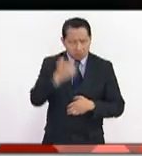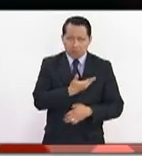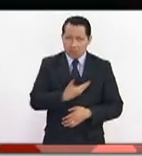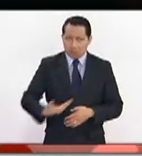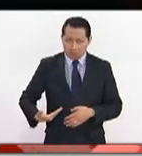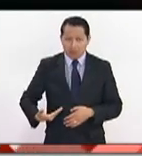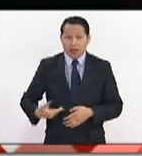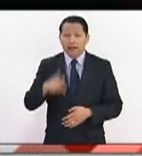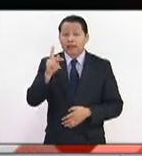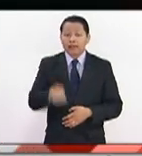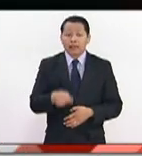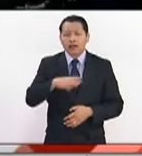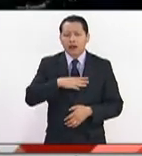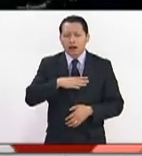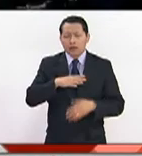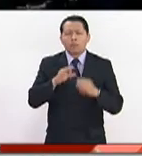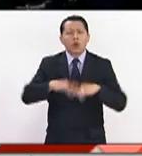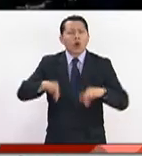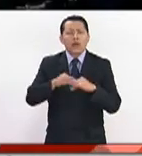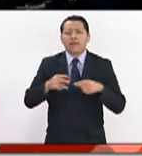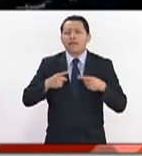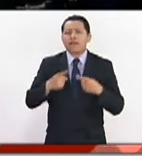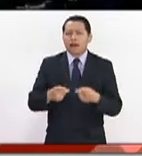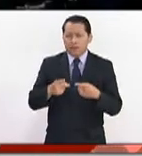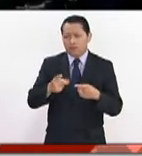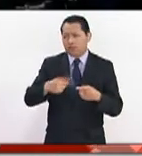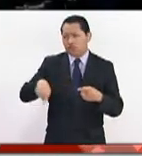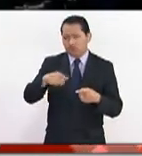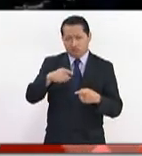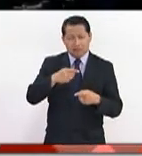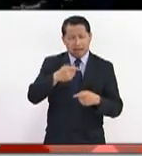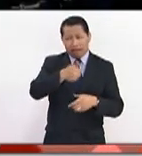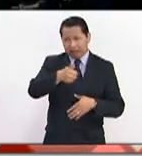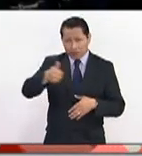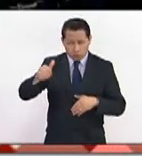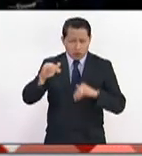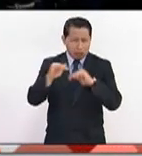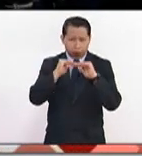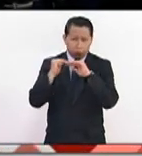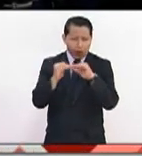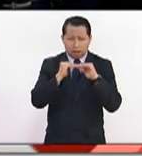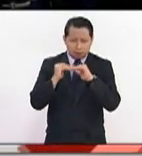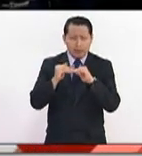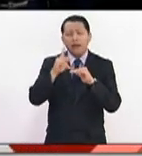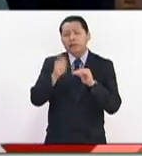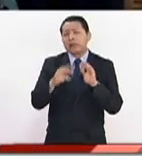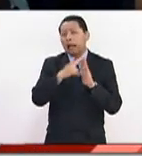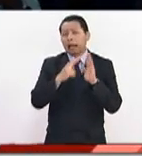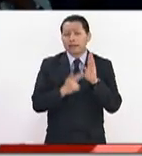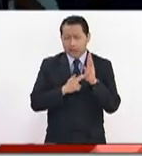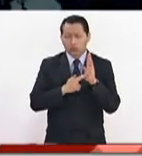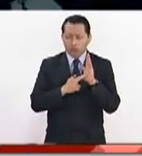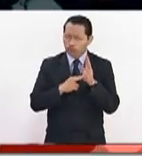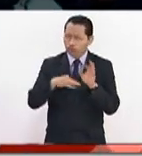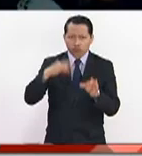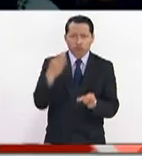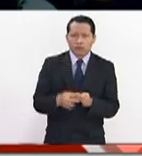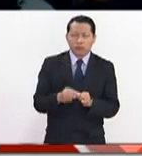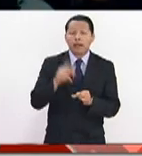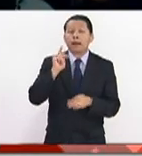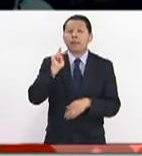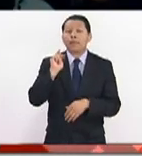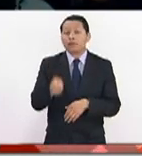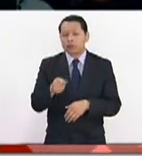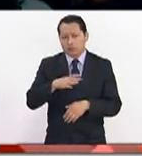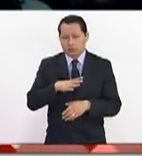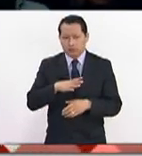Consideró que el PRI ofrece igualdad de condiciones para los aspirantes y confió en reunir los requisitos para la candidatura, pero aclaró que tomará la decisión